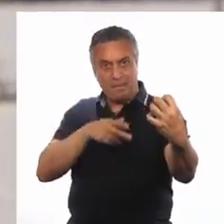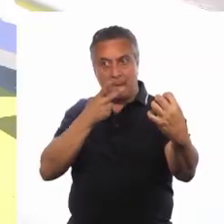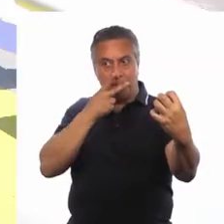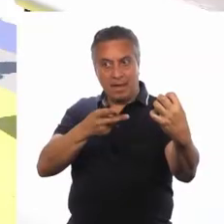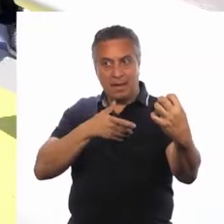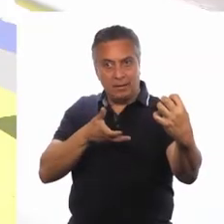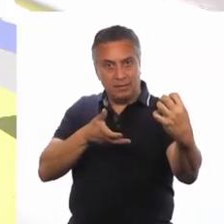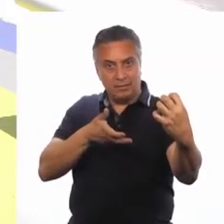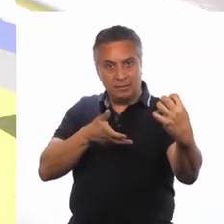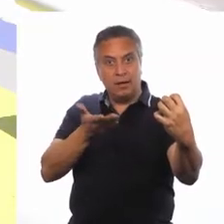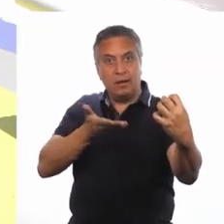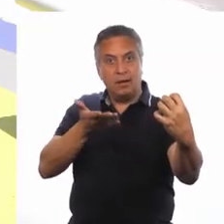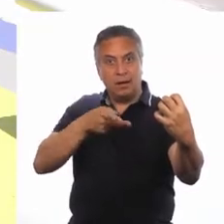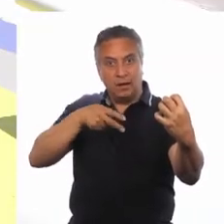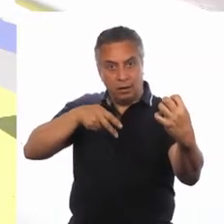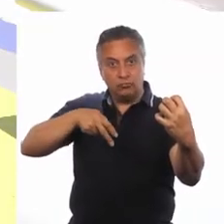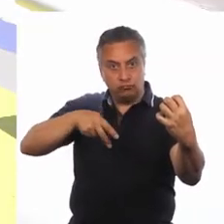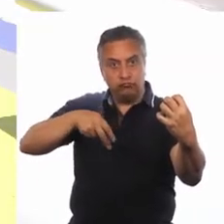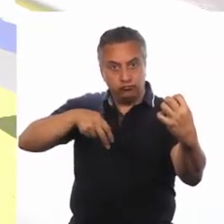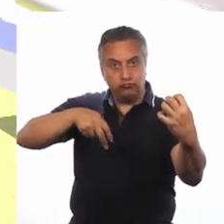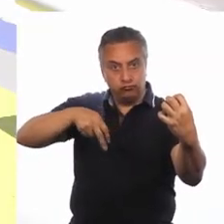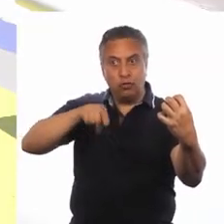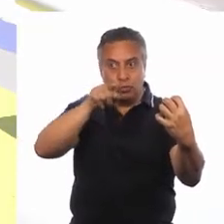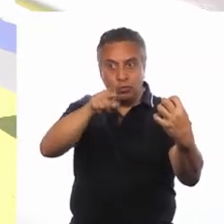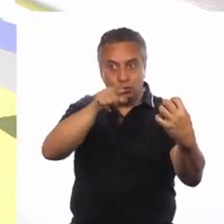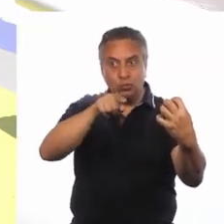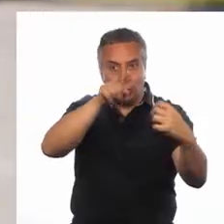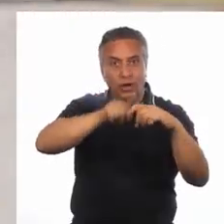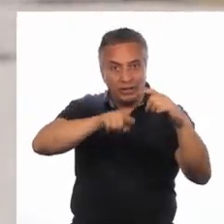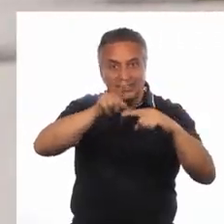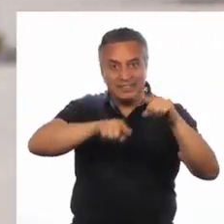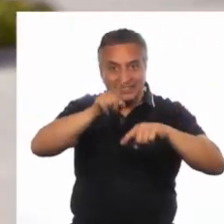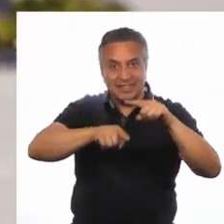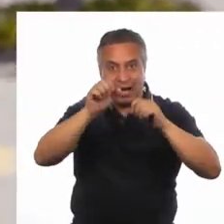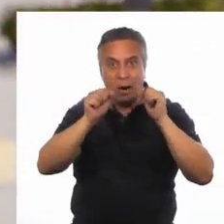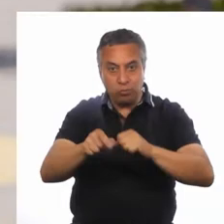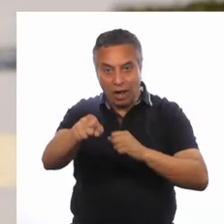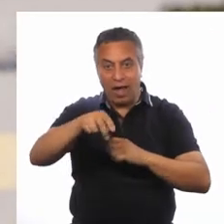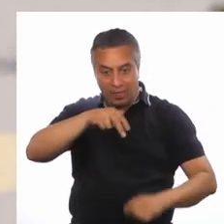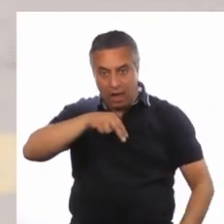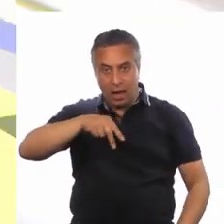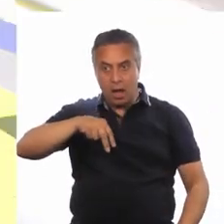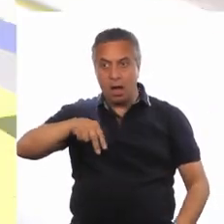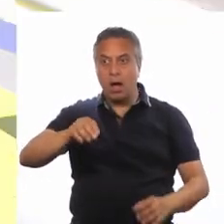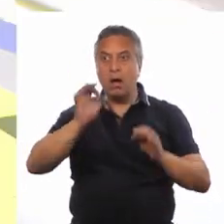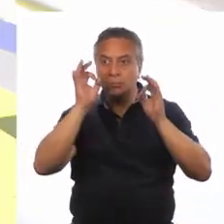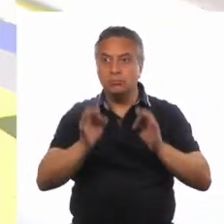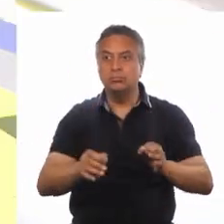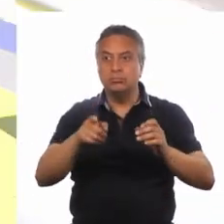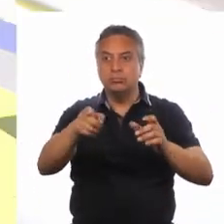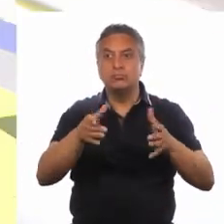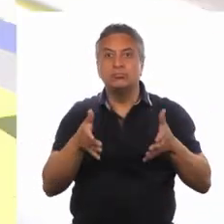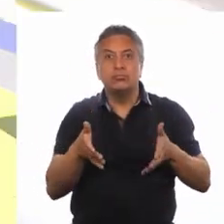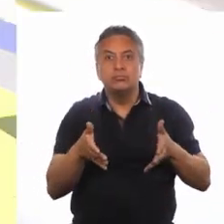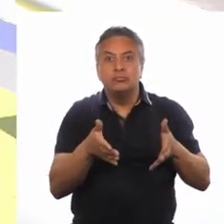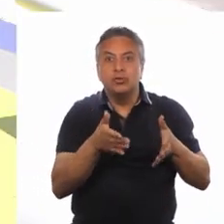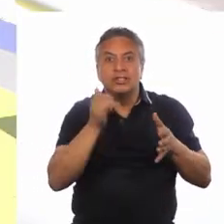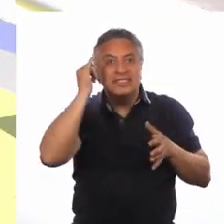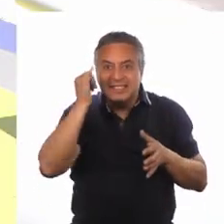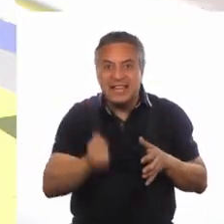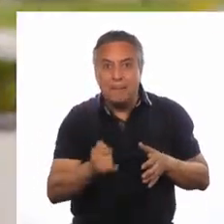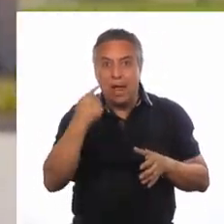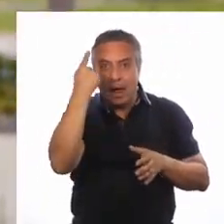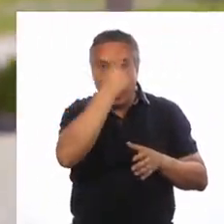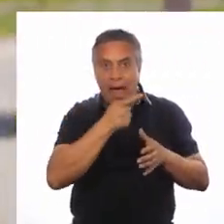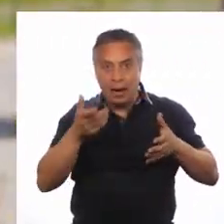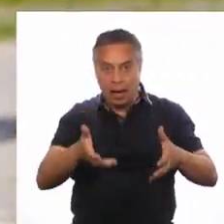ocurre. Ustedes, desde la Tierra, pueden notar cómo efectivamente ven siempre la misma cara de